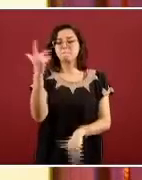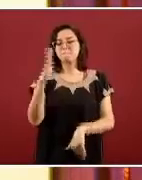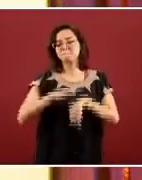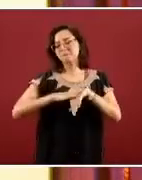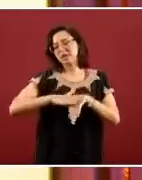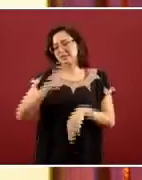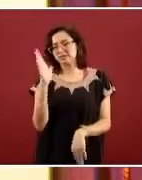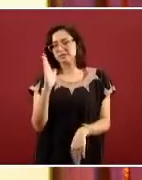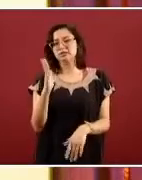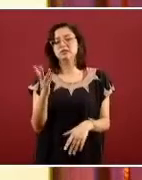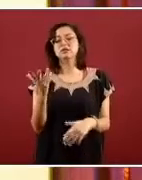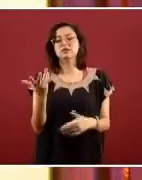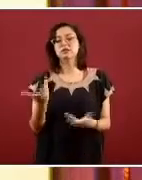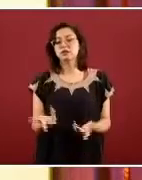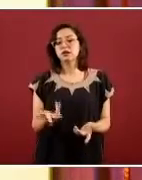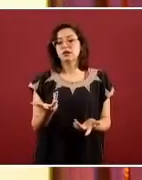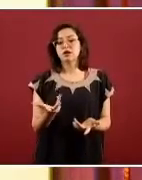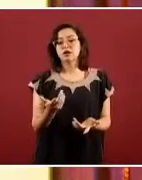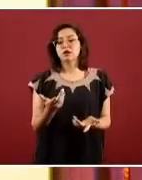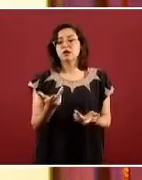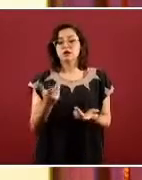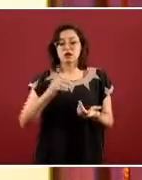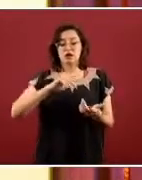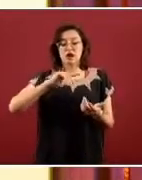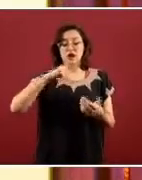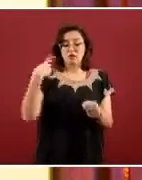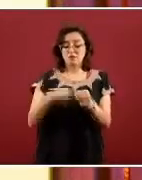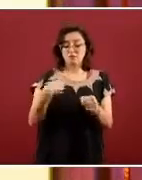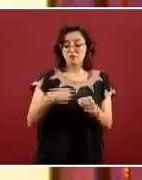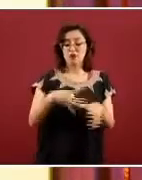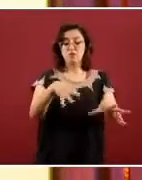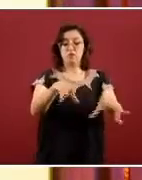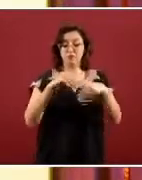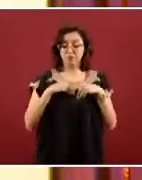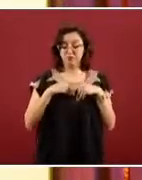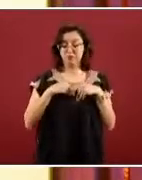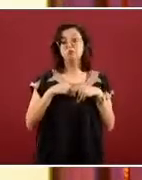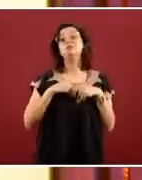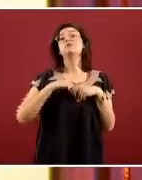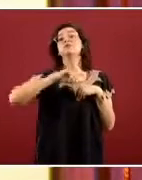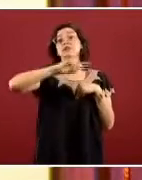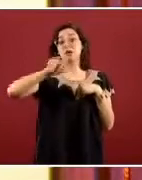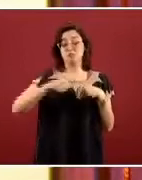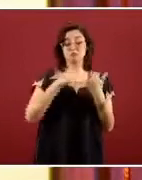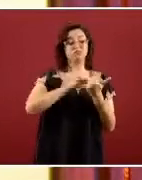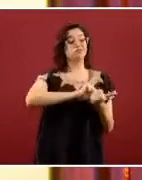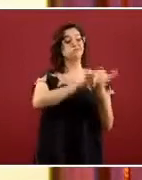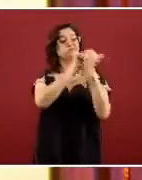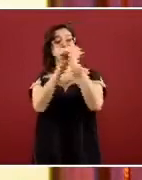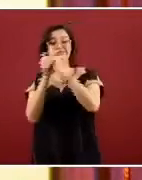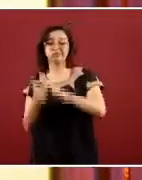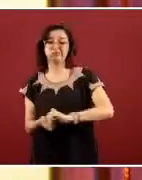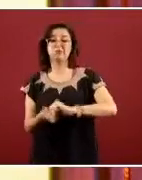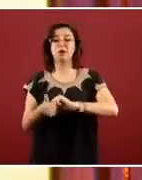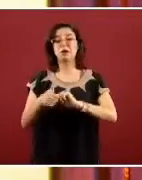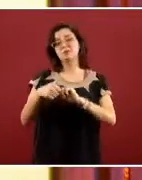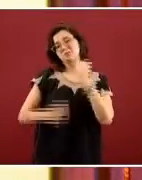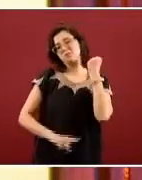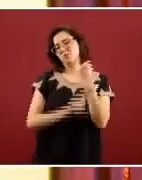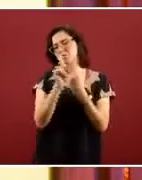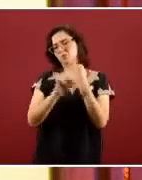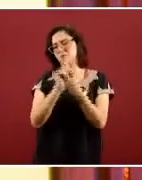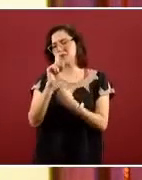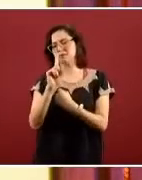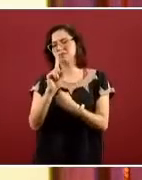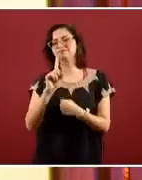importante, no solo o no para desarrollar la enfermedad, sino para en su momento que se produzca algún tipo de